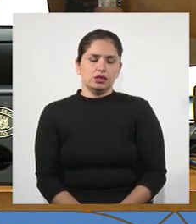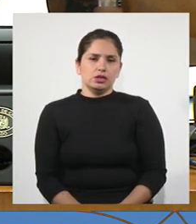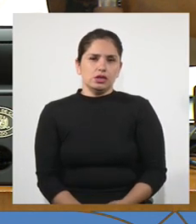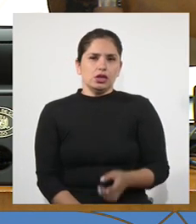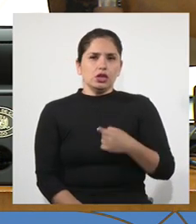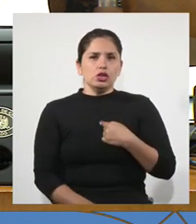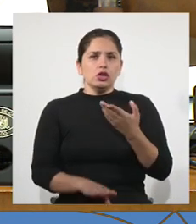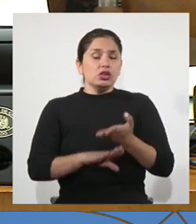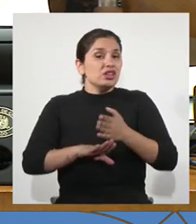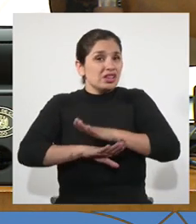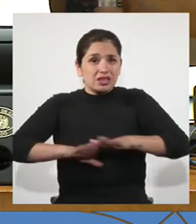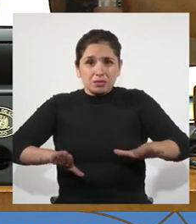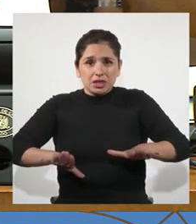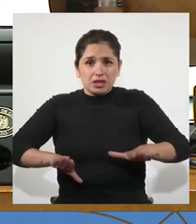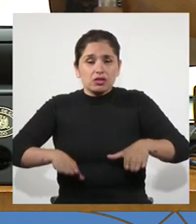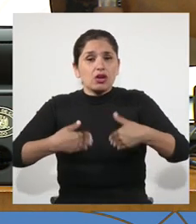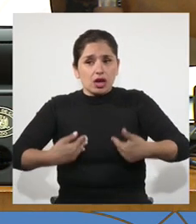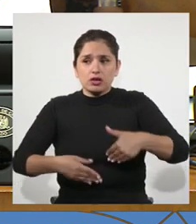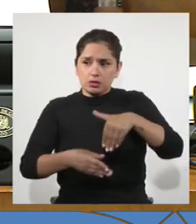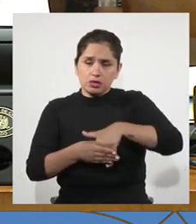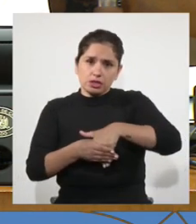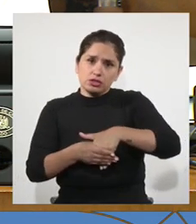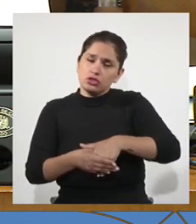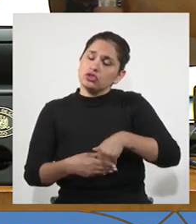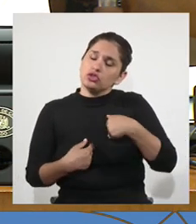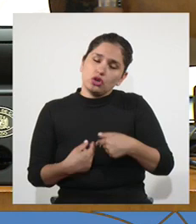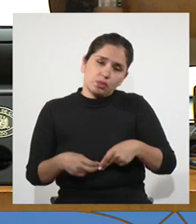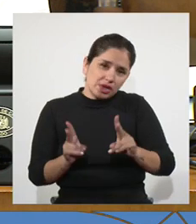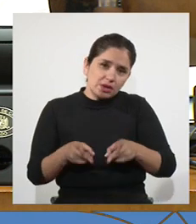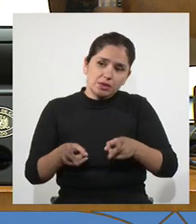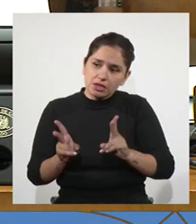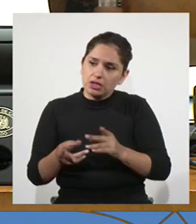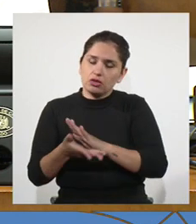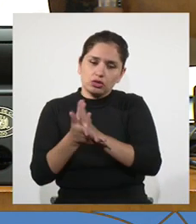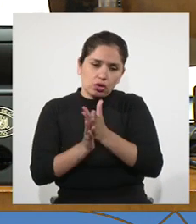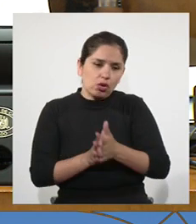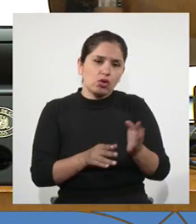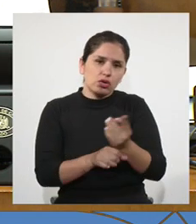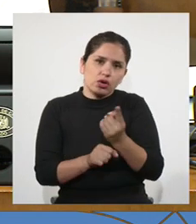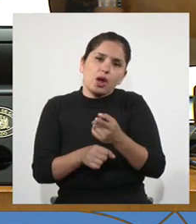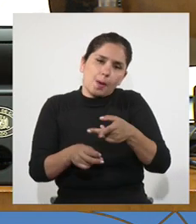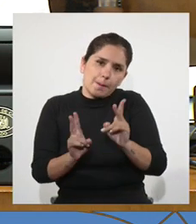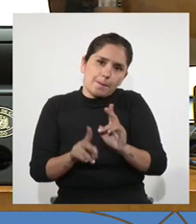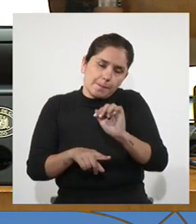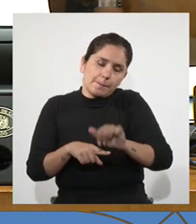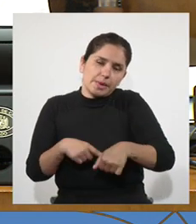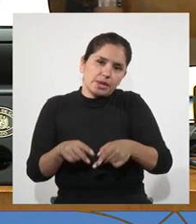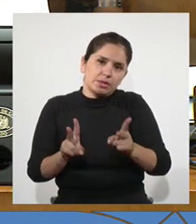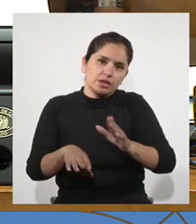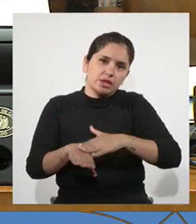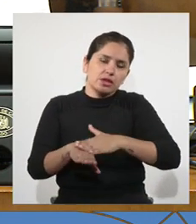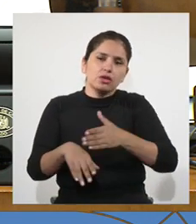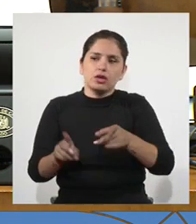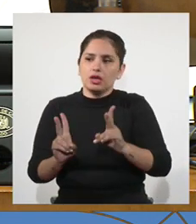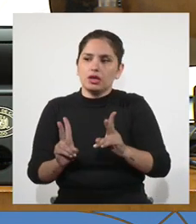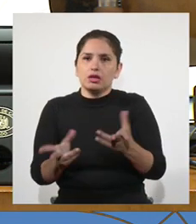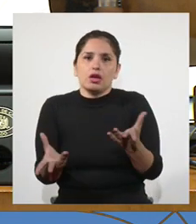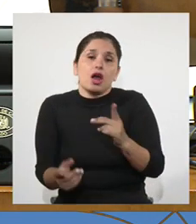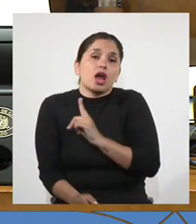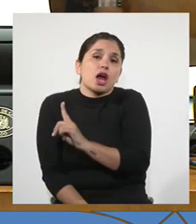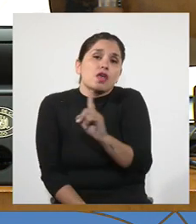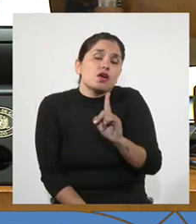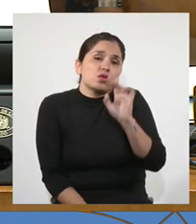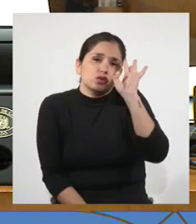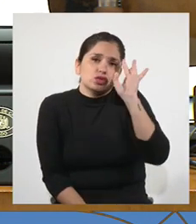Está zanjado. No, pero estamos en votación. Yo he dado todas las facilidades que se han pedido. He dado todas las facilidades y, bueno, cada uno sabe lo que